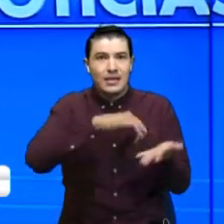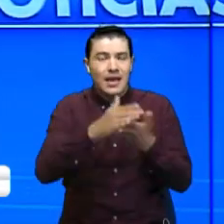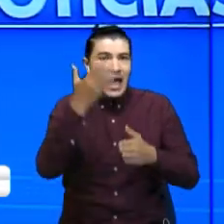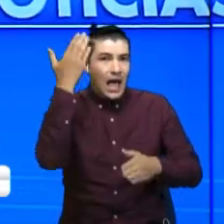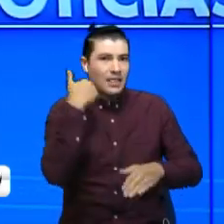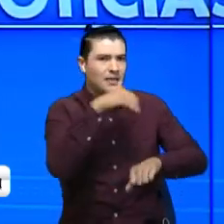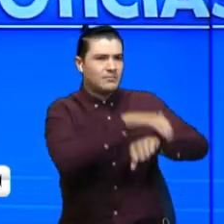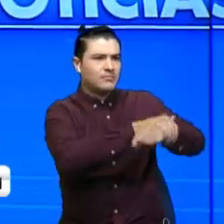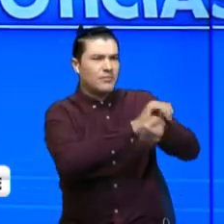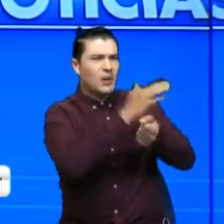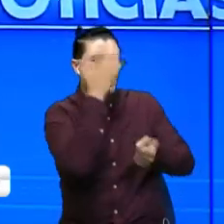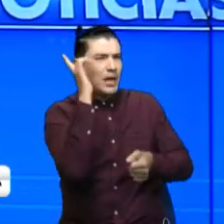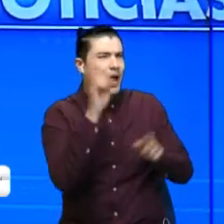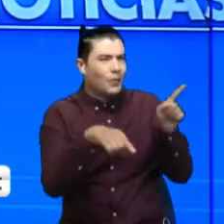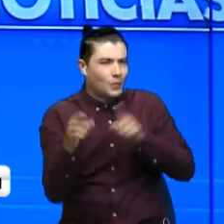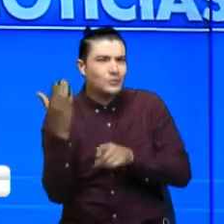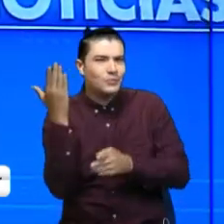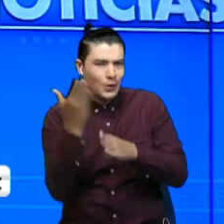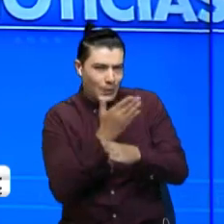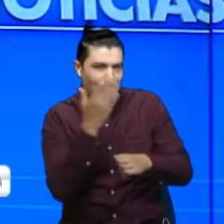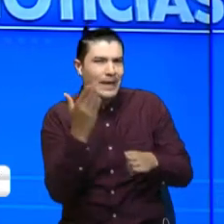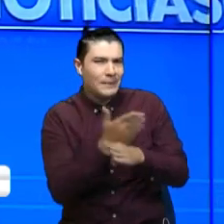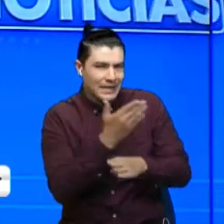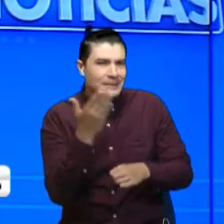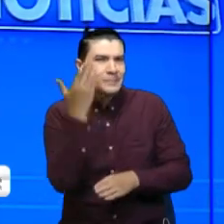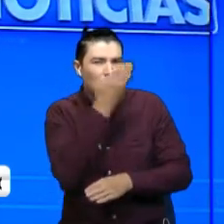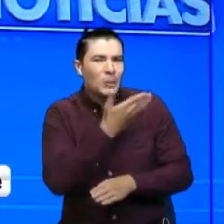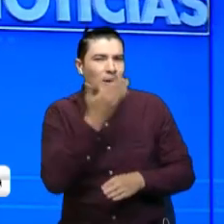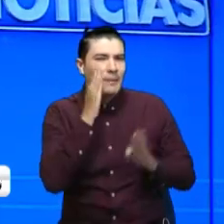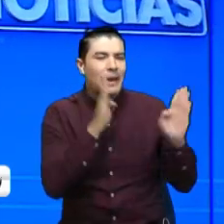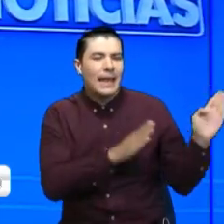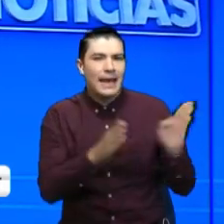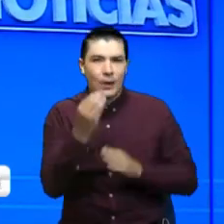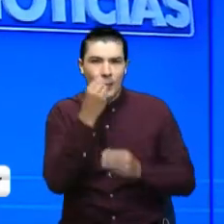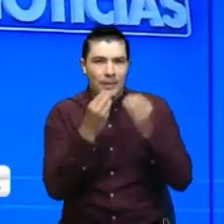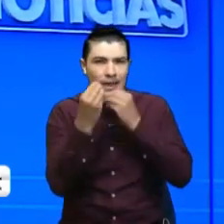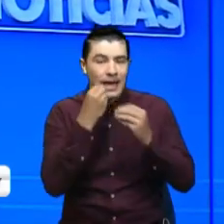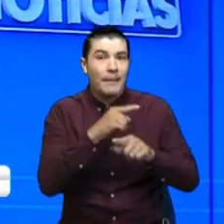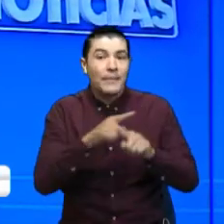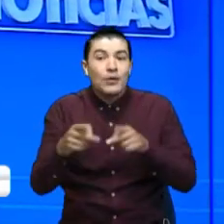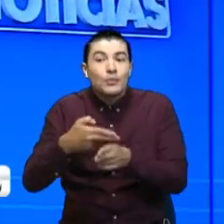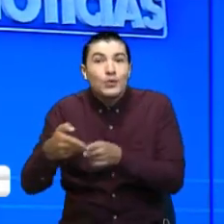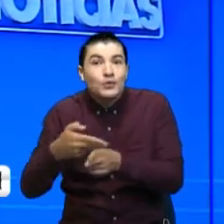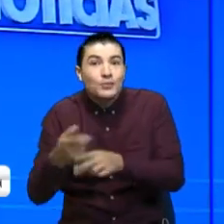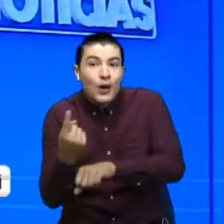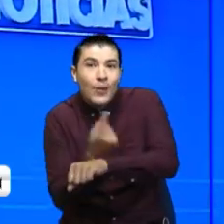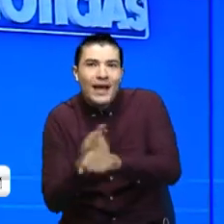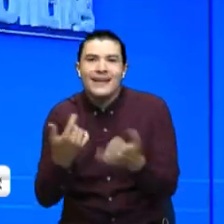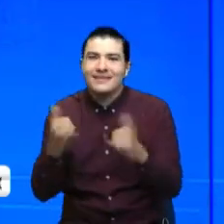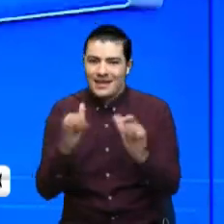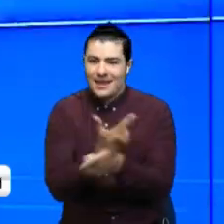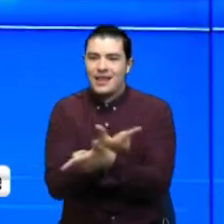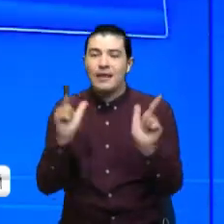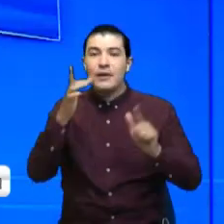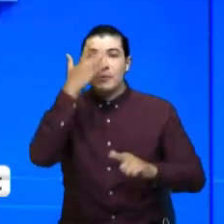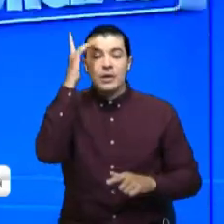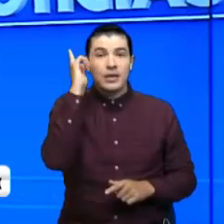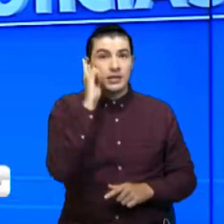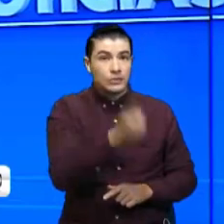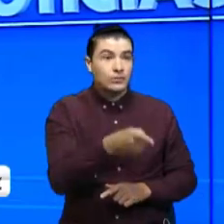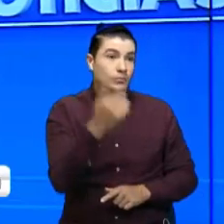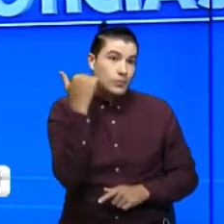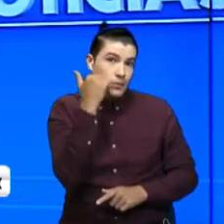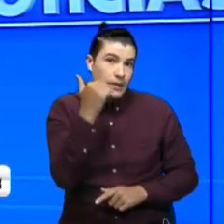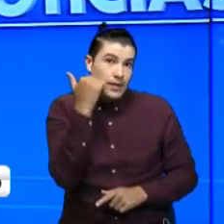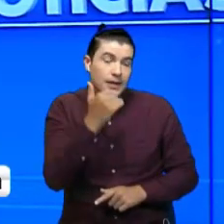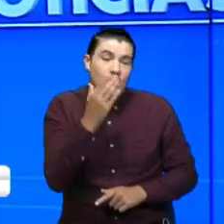irregularidades con el plan de alimentación escolar recobrará su libertad en las próximas horas al determinar un juez que hubo vencimiento de